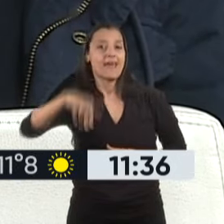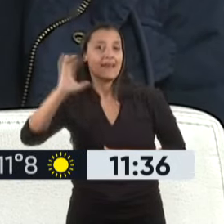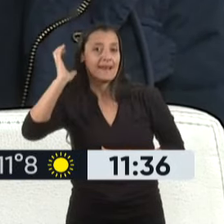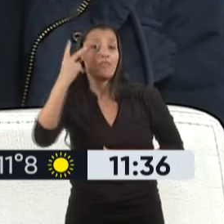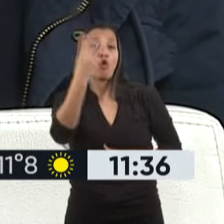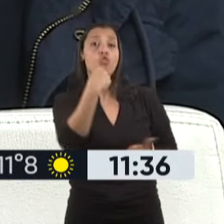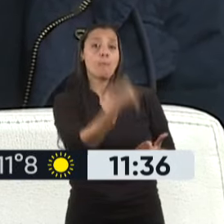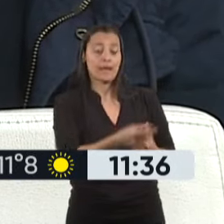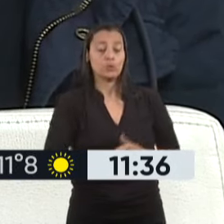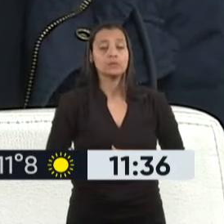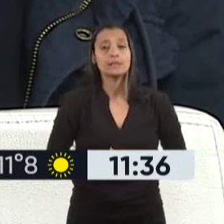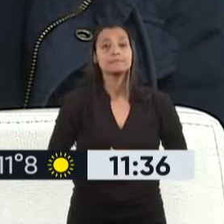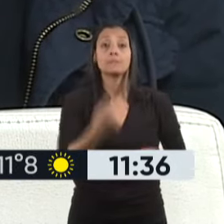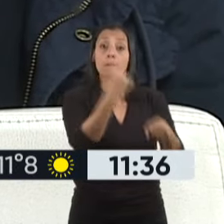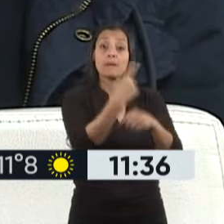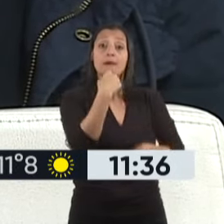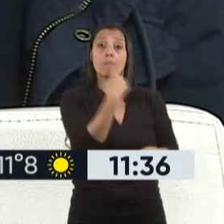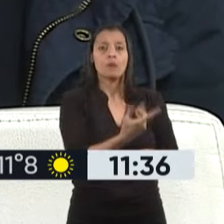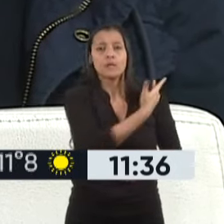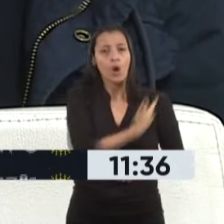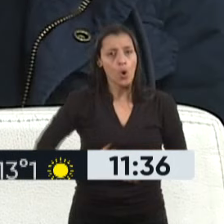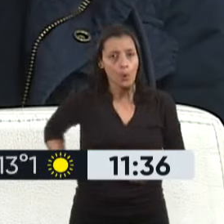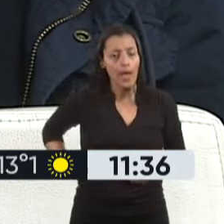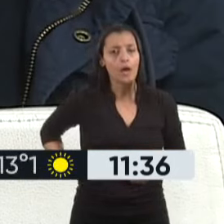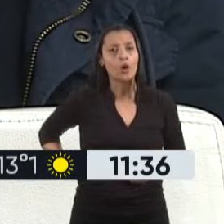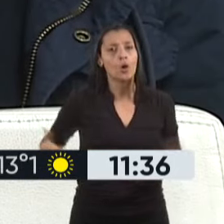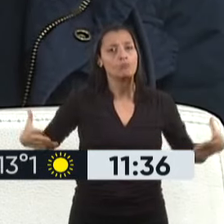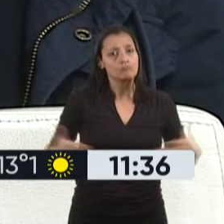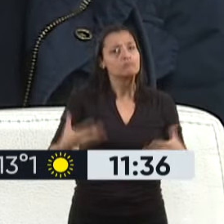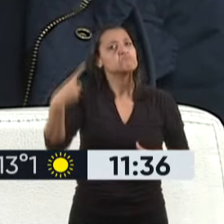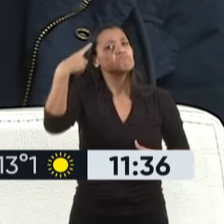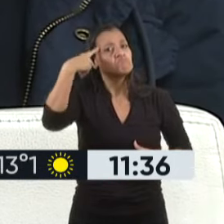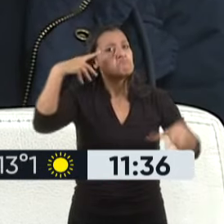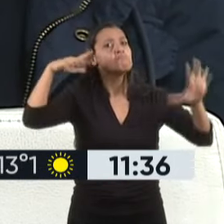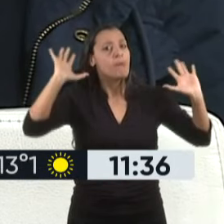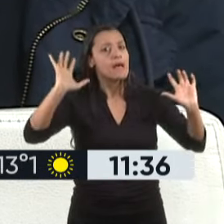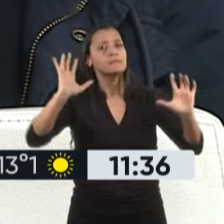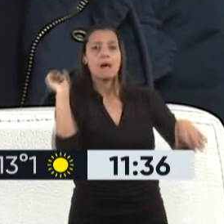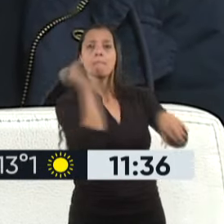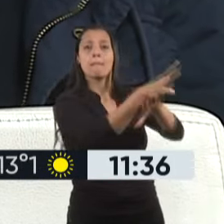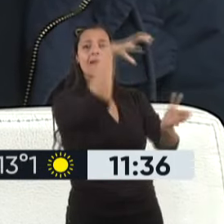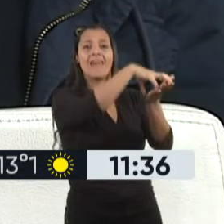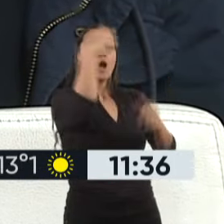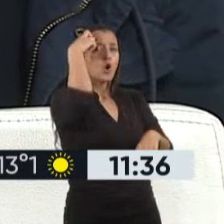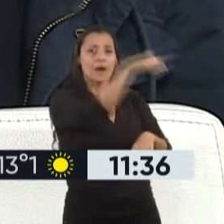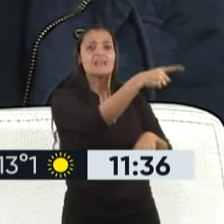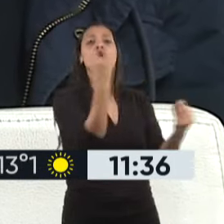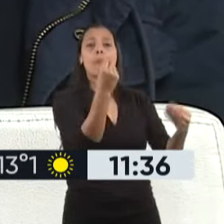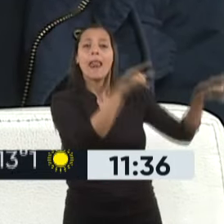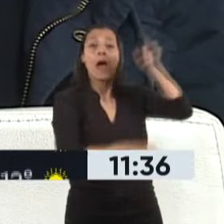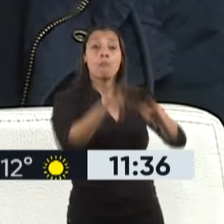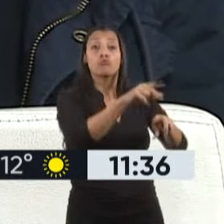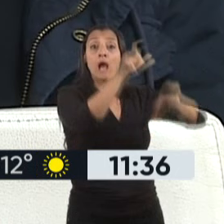2 consultas. Una, le quiero preguntar si el gobierno efectivamente piensa en elevar al Congreso un proyecto para bajar la edad